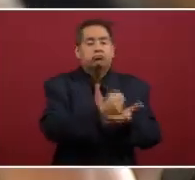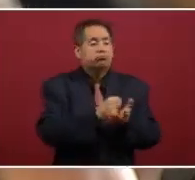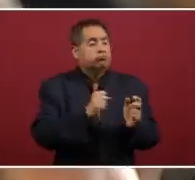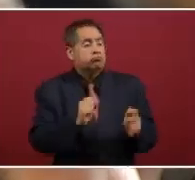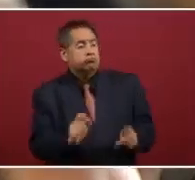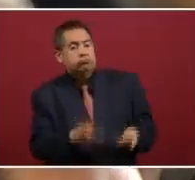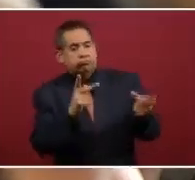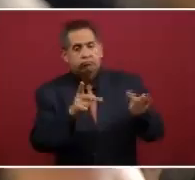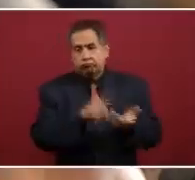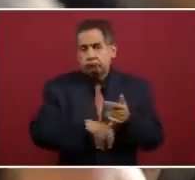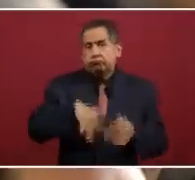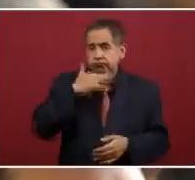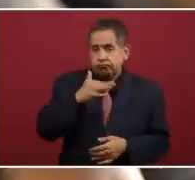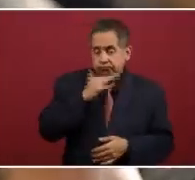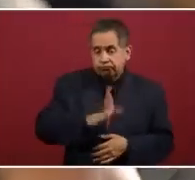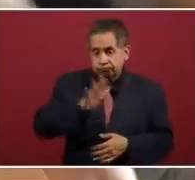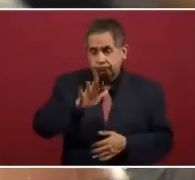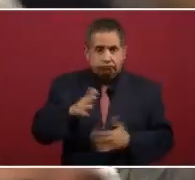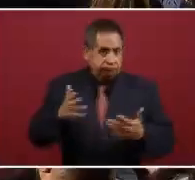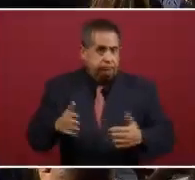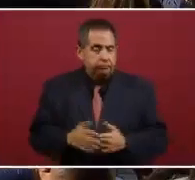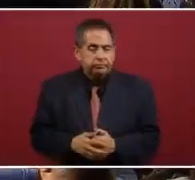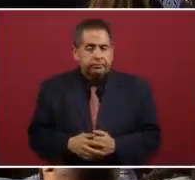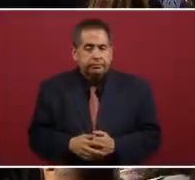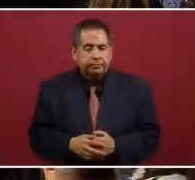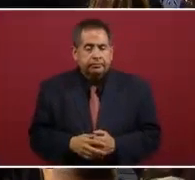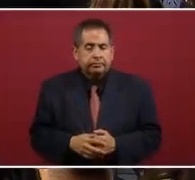ser fraudulenta. Eso por un lado. Y por otro,